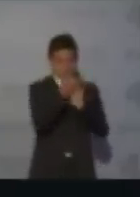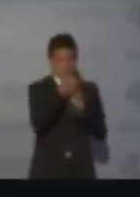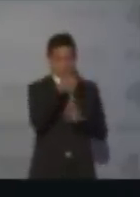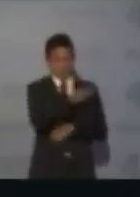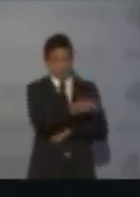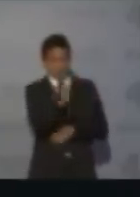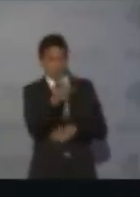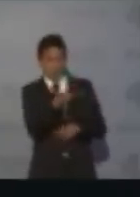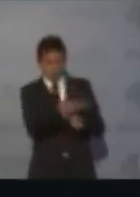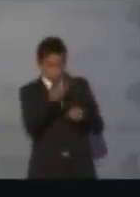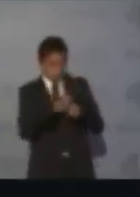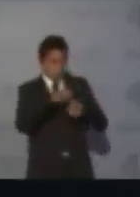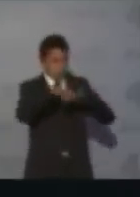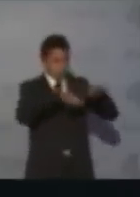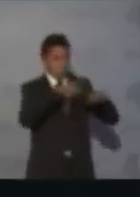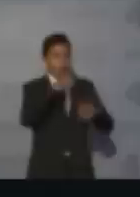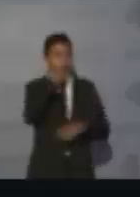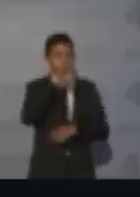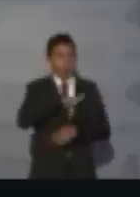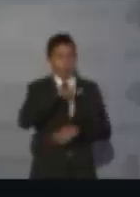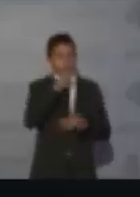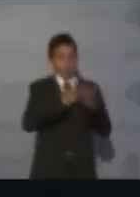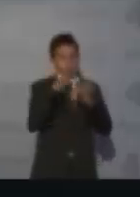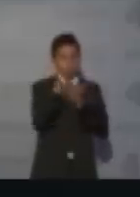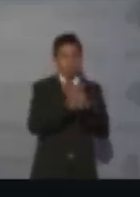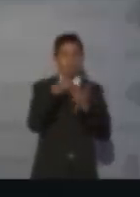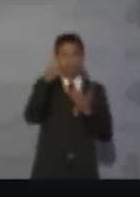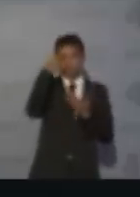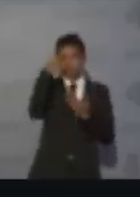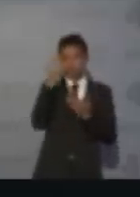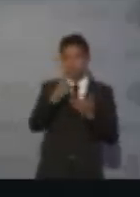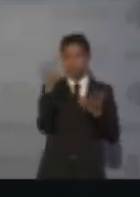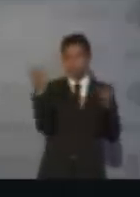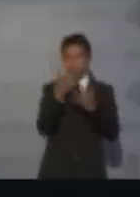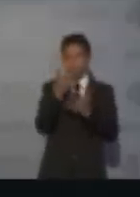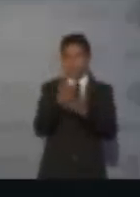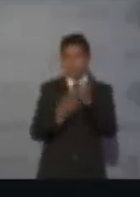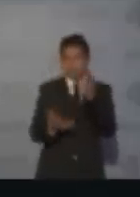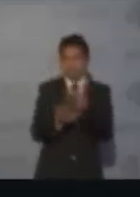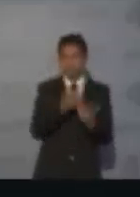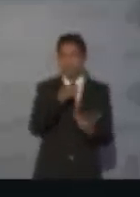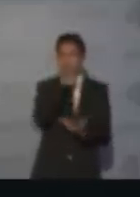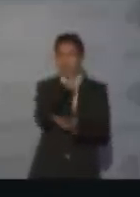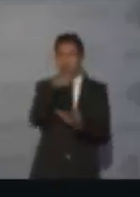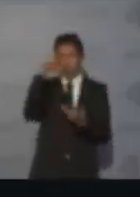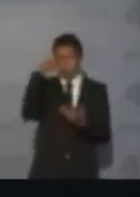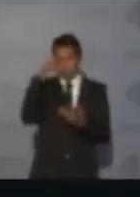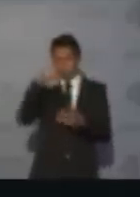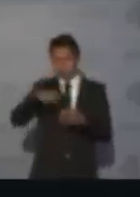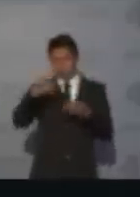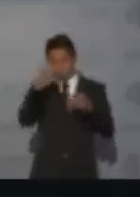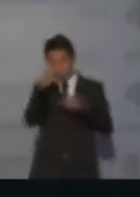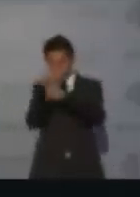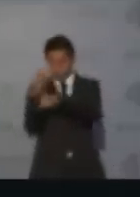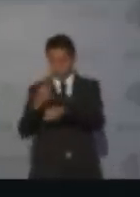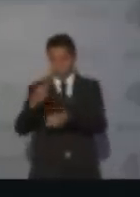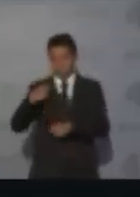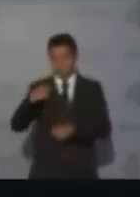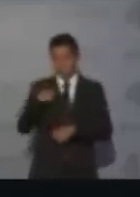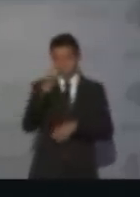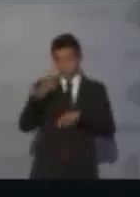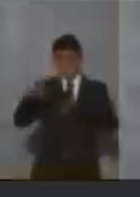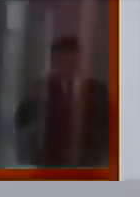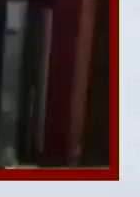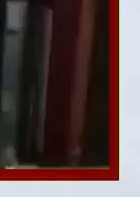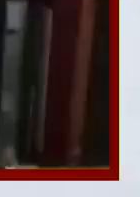los que están en las partes más alejadas de la capital del estado. Pues todo un tema. Gobernador,